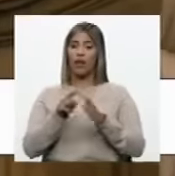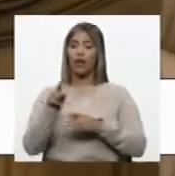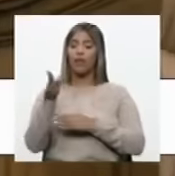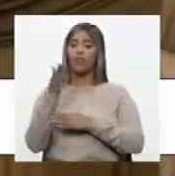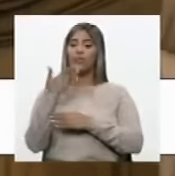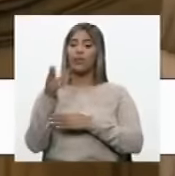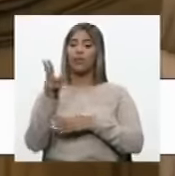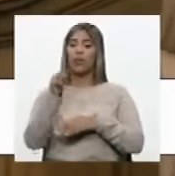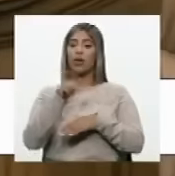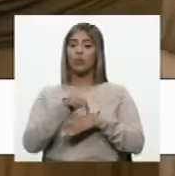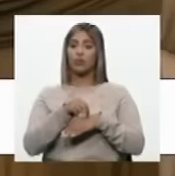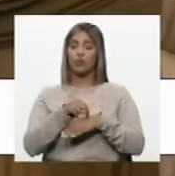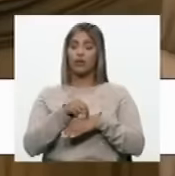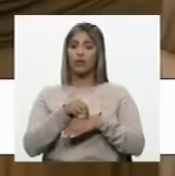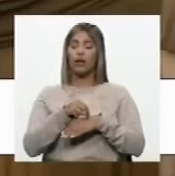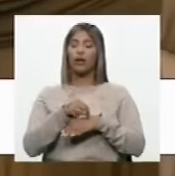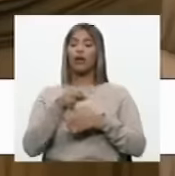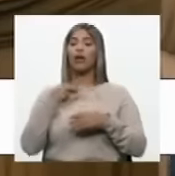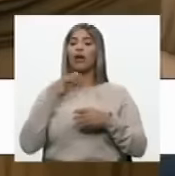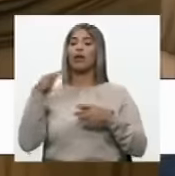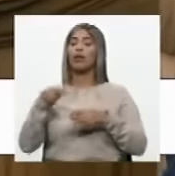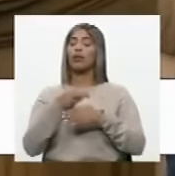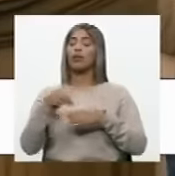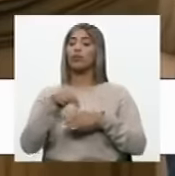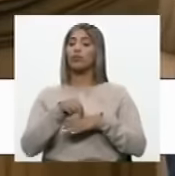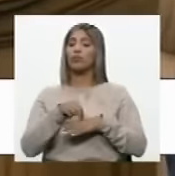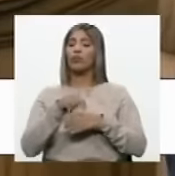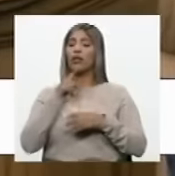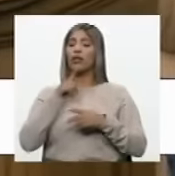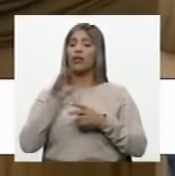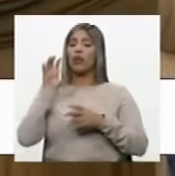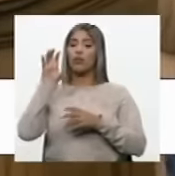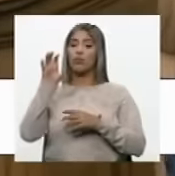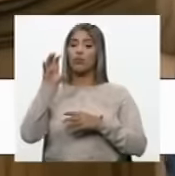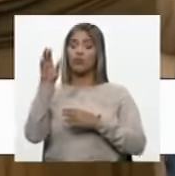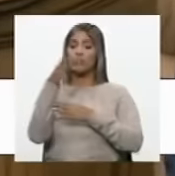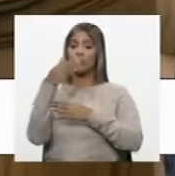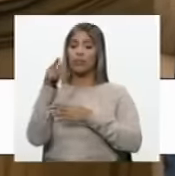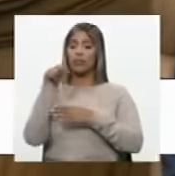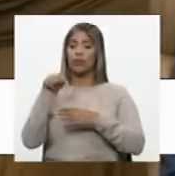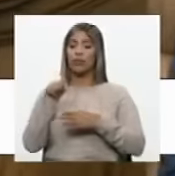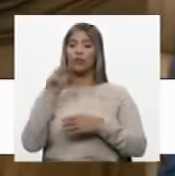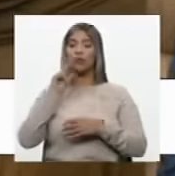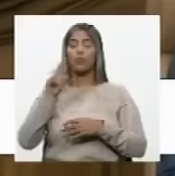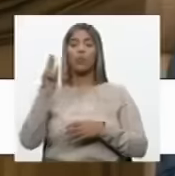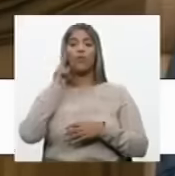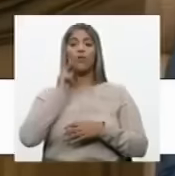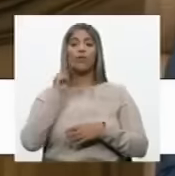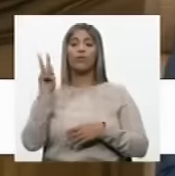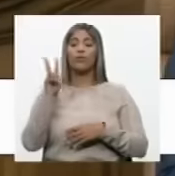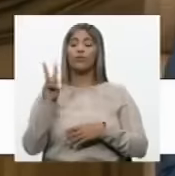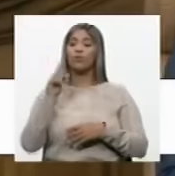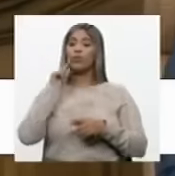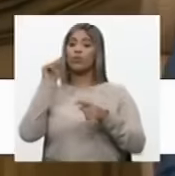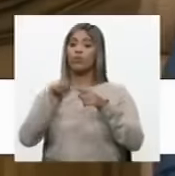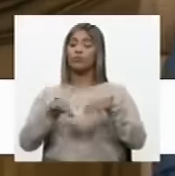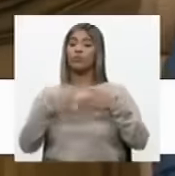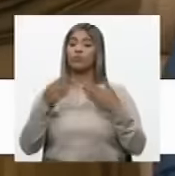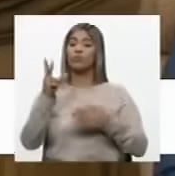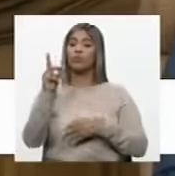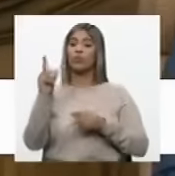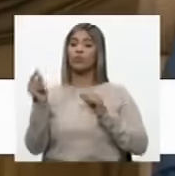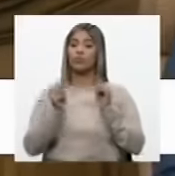Bandera Nacional, Himno Nacional y Escudo de Armas de la República Bolivariana de Venezuela a los fines de su